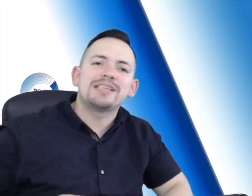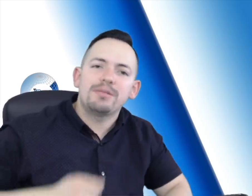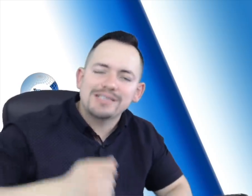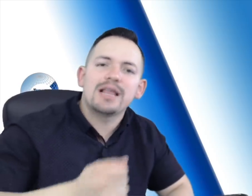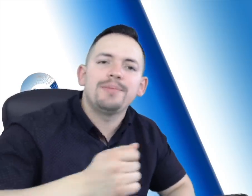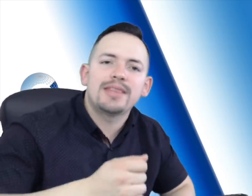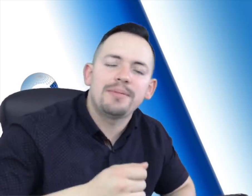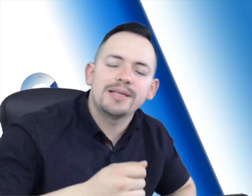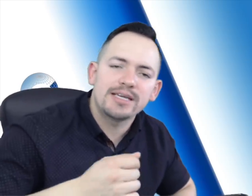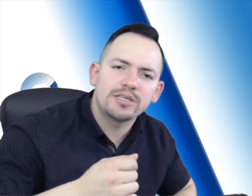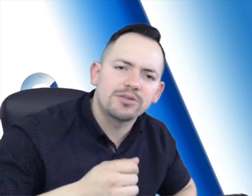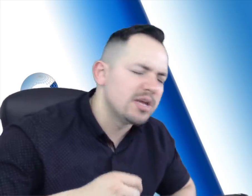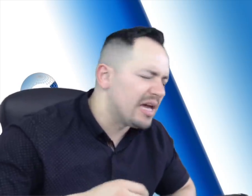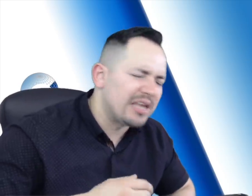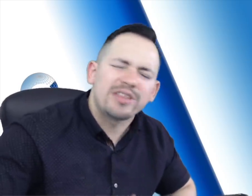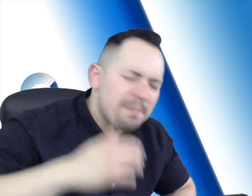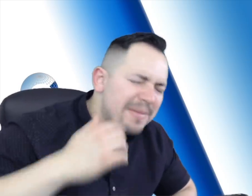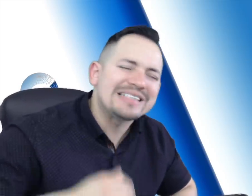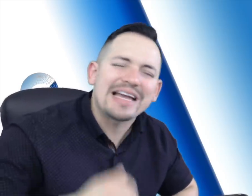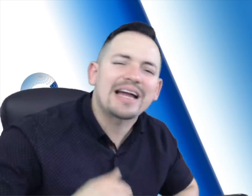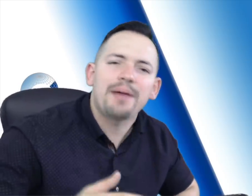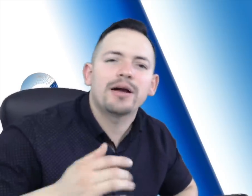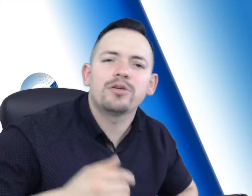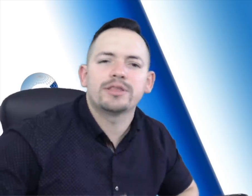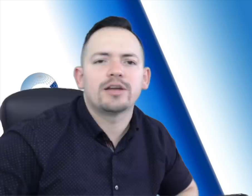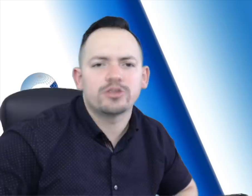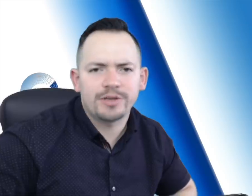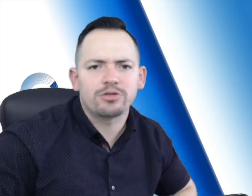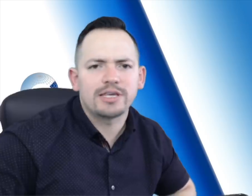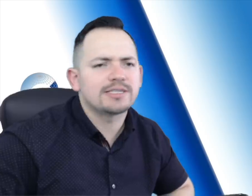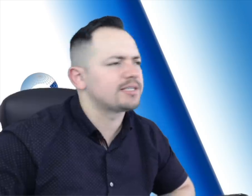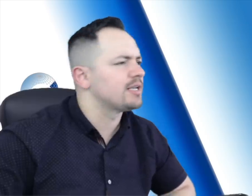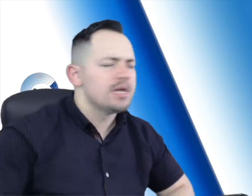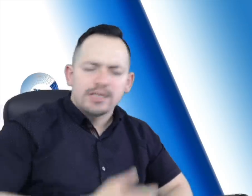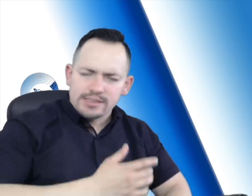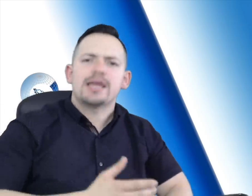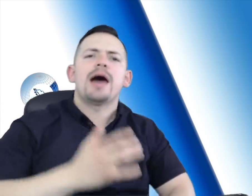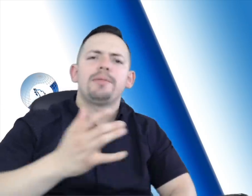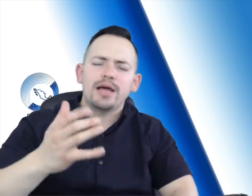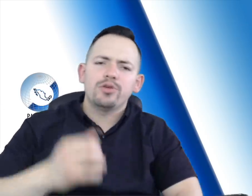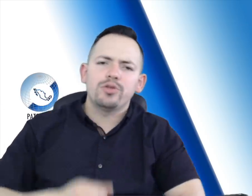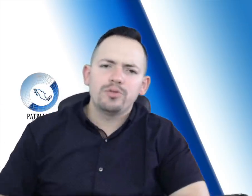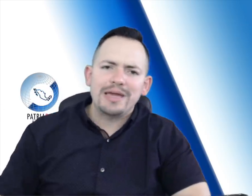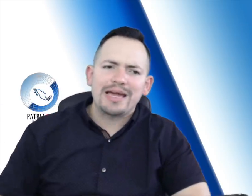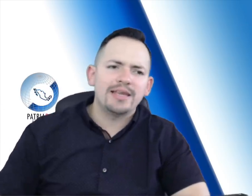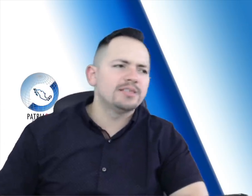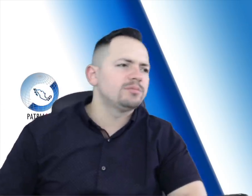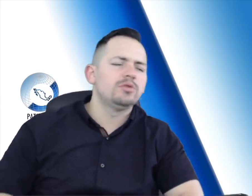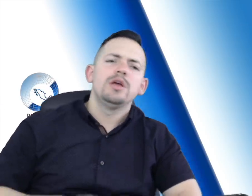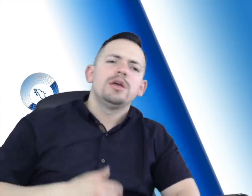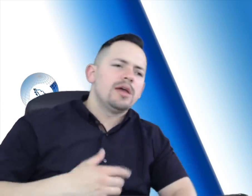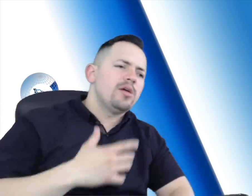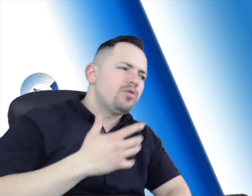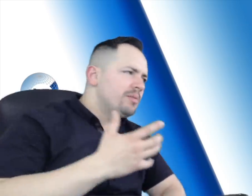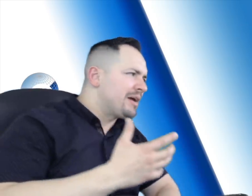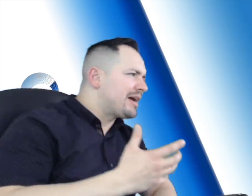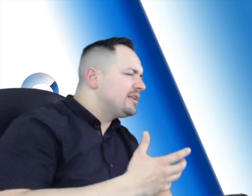donde pasan más lamentables hechos, en donde más se acaba contra los periodistas. Se ha hablado de un